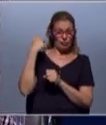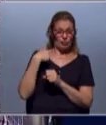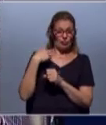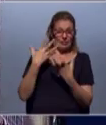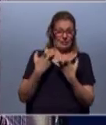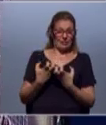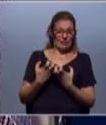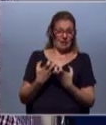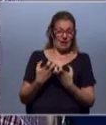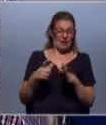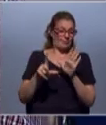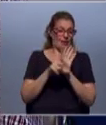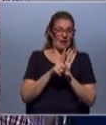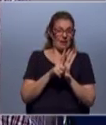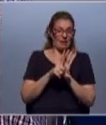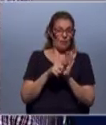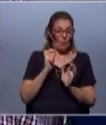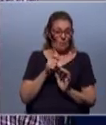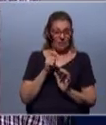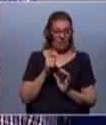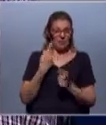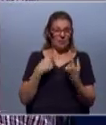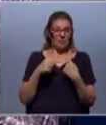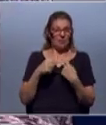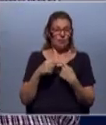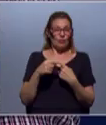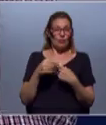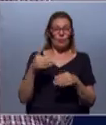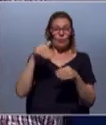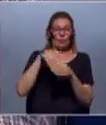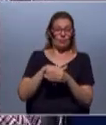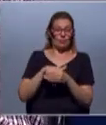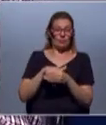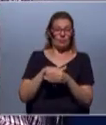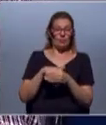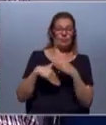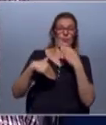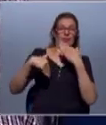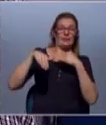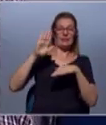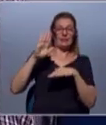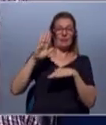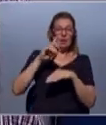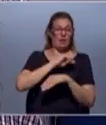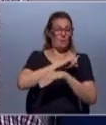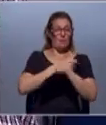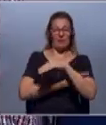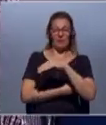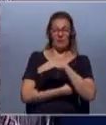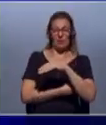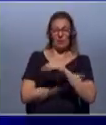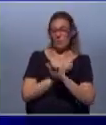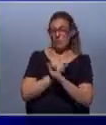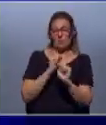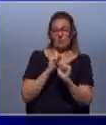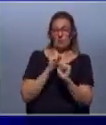quisiera cumplir la ley pero aún a un acto de soberanía popular que está por encima de los poderes me lo